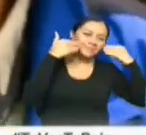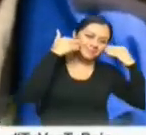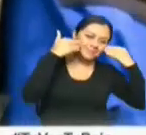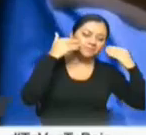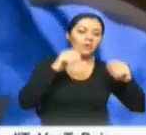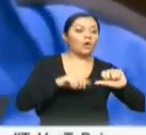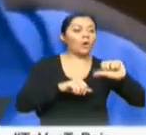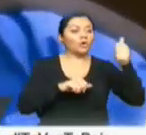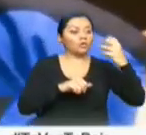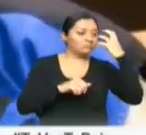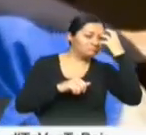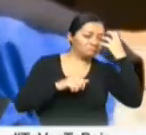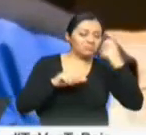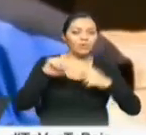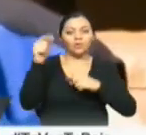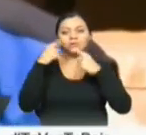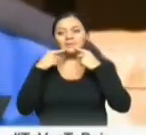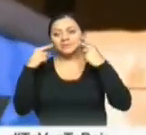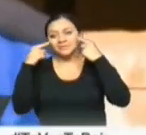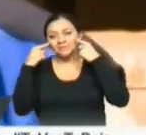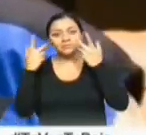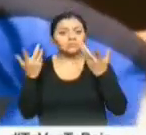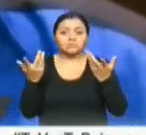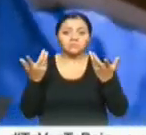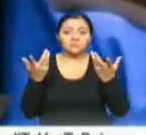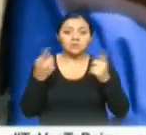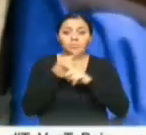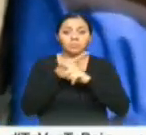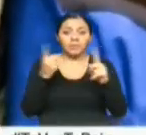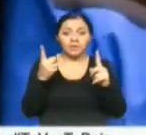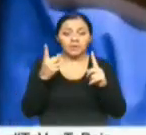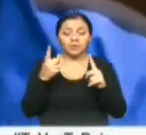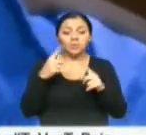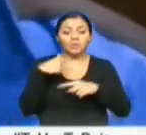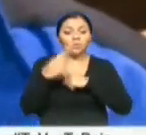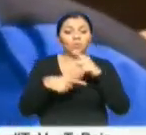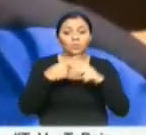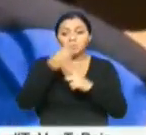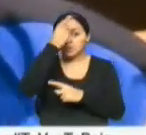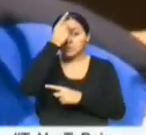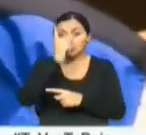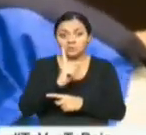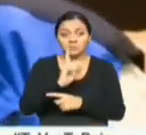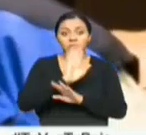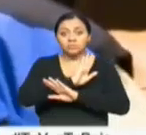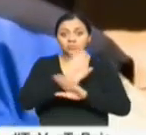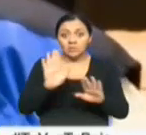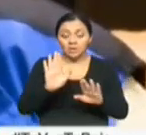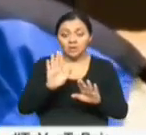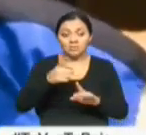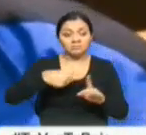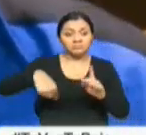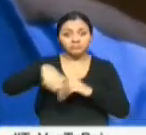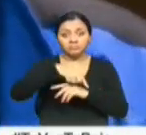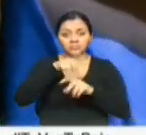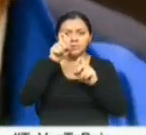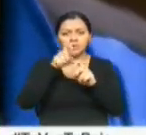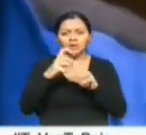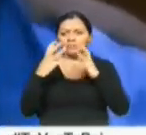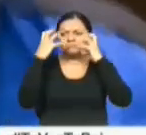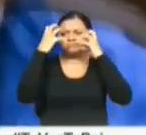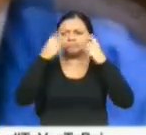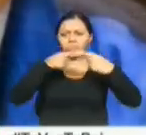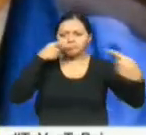el otro día la vida continúa y es el mismo pueblo. Y ese mismo pueblo va a tener que andar por las calles, va a estar